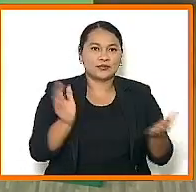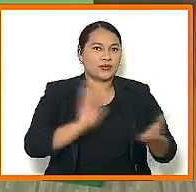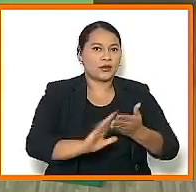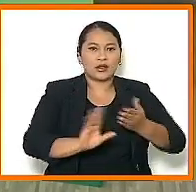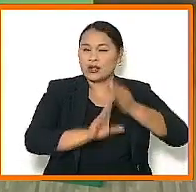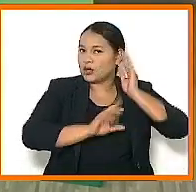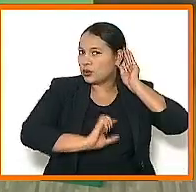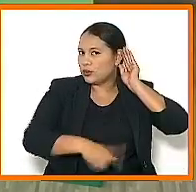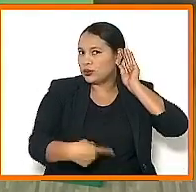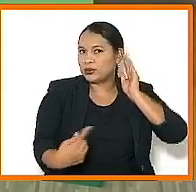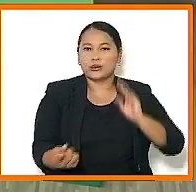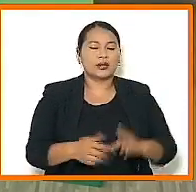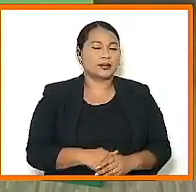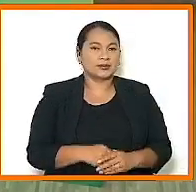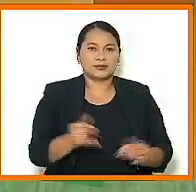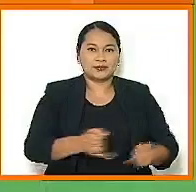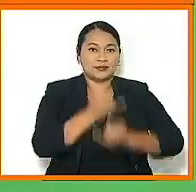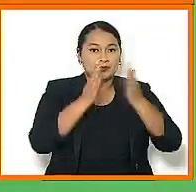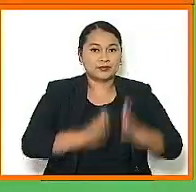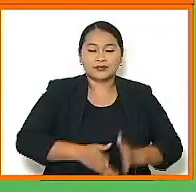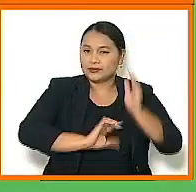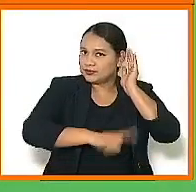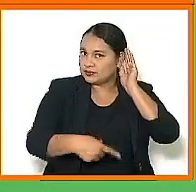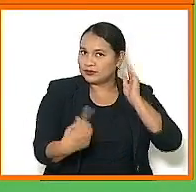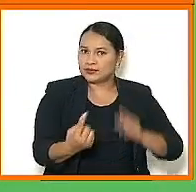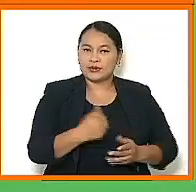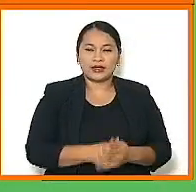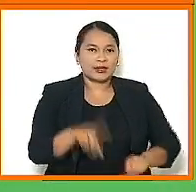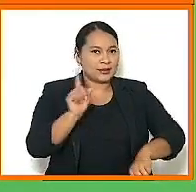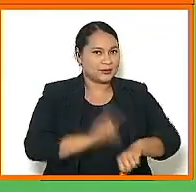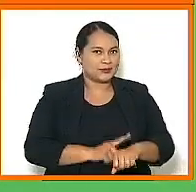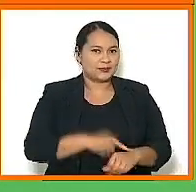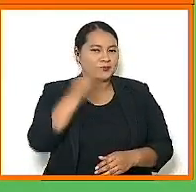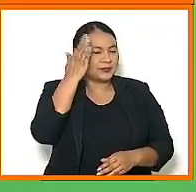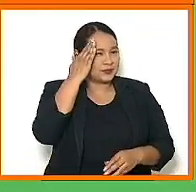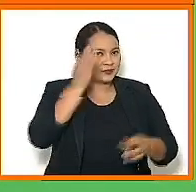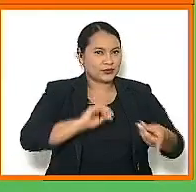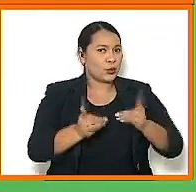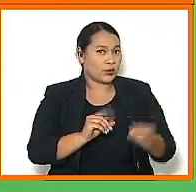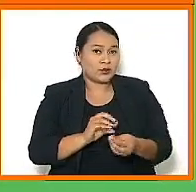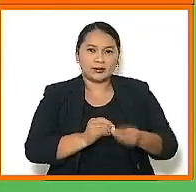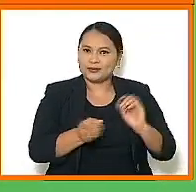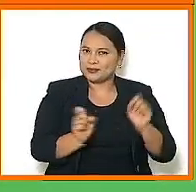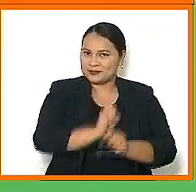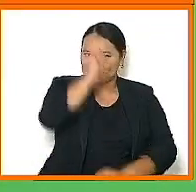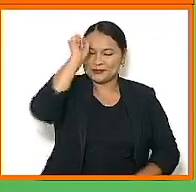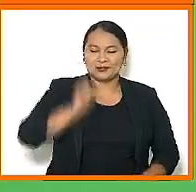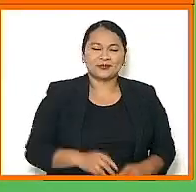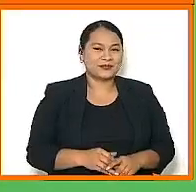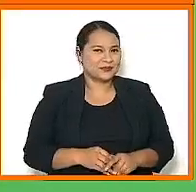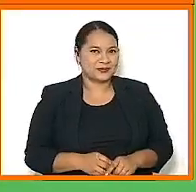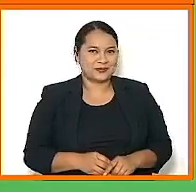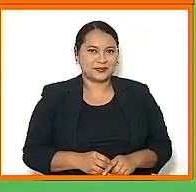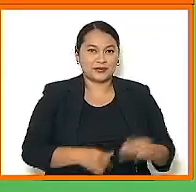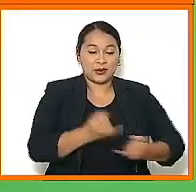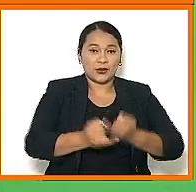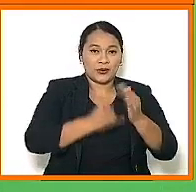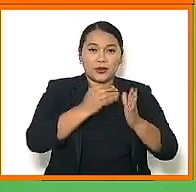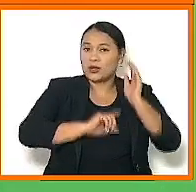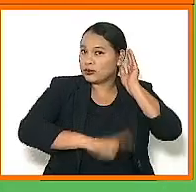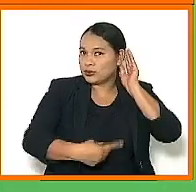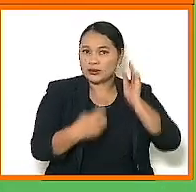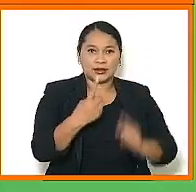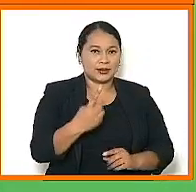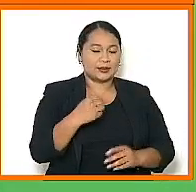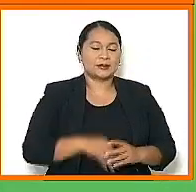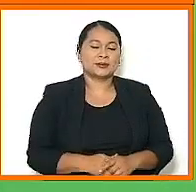invertiste en Diaria. Pero si eres jugador para más uno, es momento de conocer cuál es ese número ganador. Y este número ganador en tu jugada de más uno